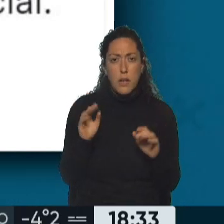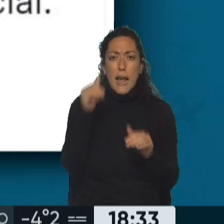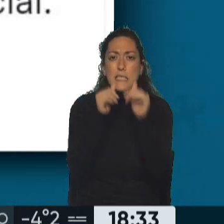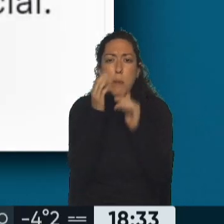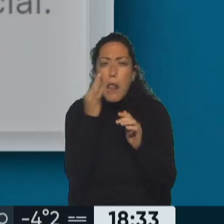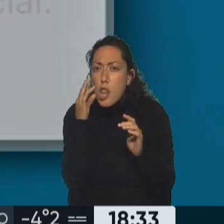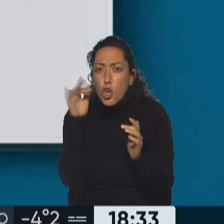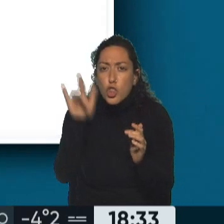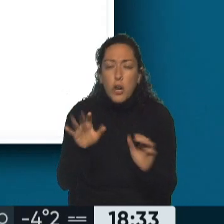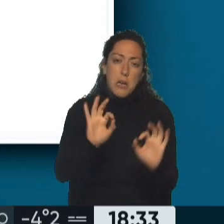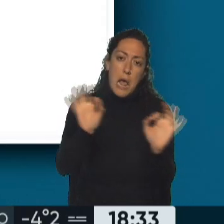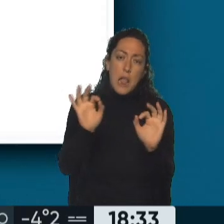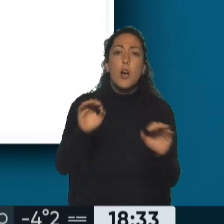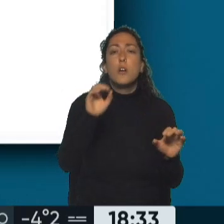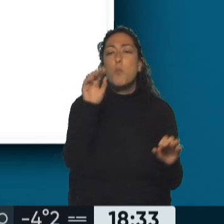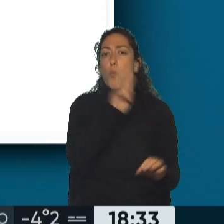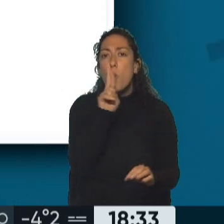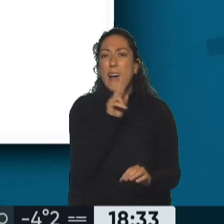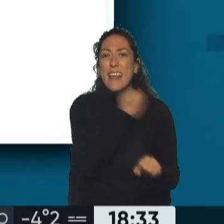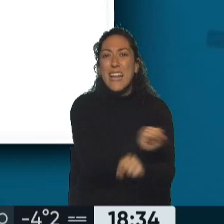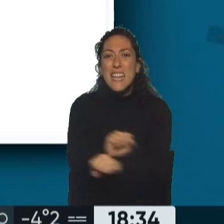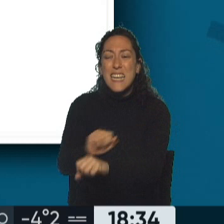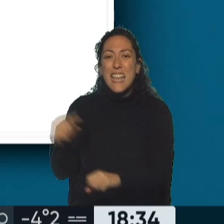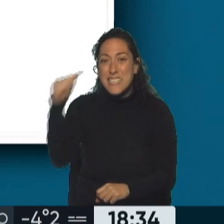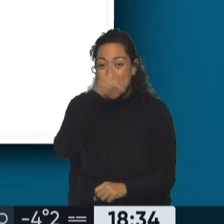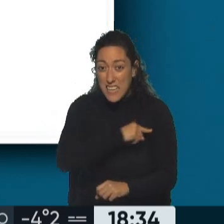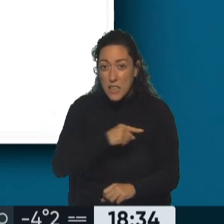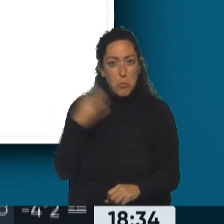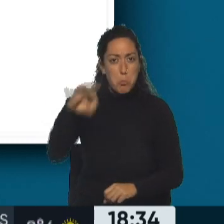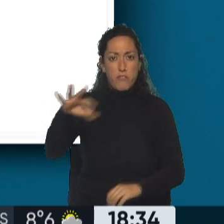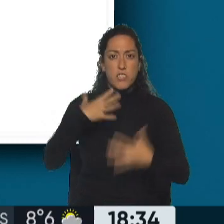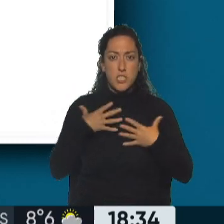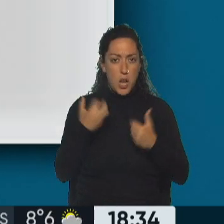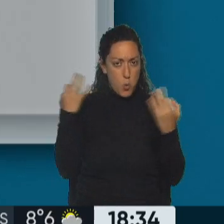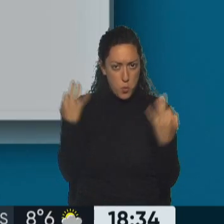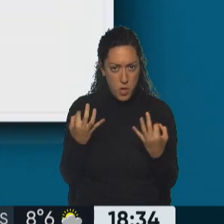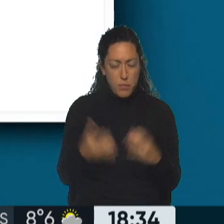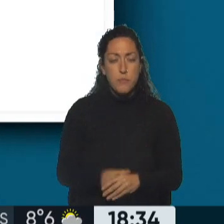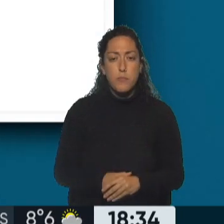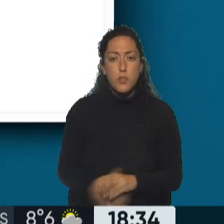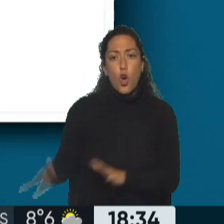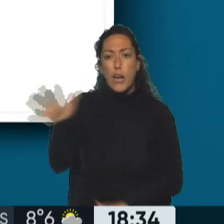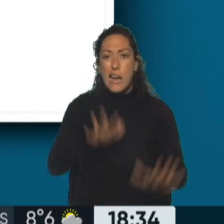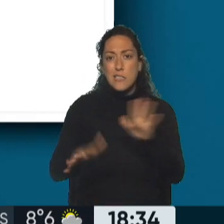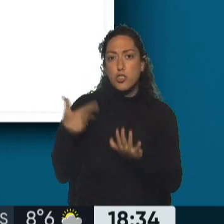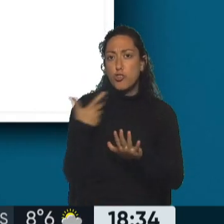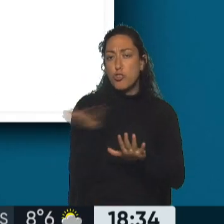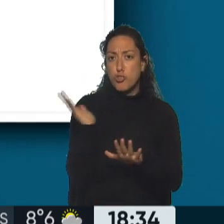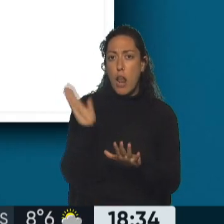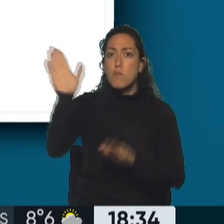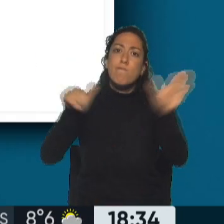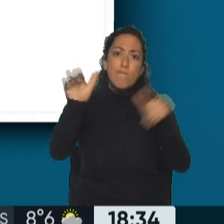rasguño. Las 7 mujeres detenidas se encuentran en perfecto estado de salud. Organizaciones sociales convocaron a